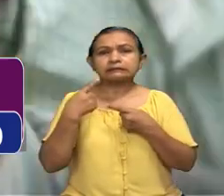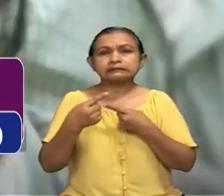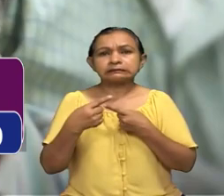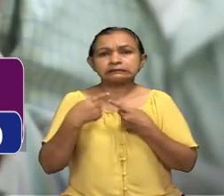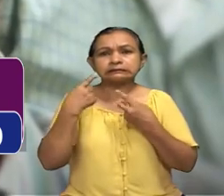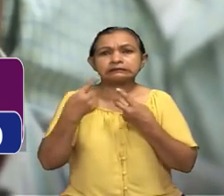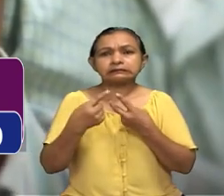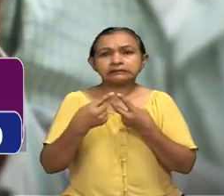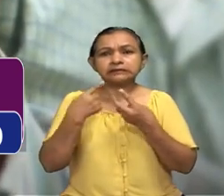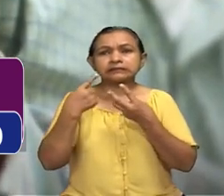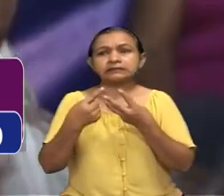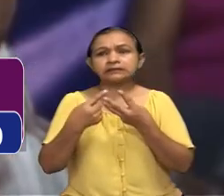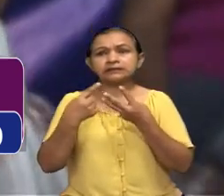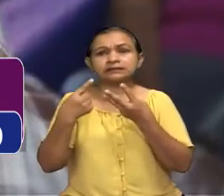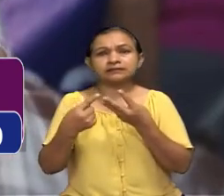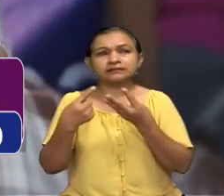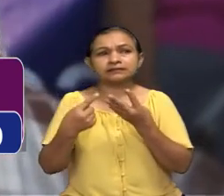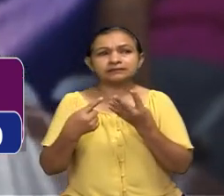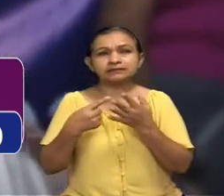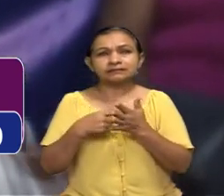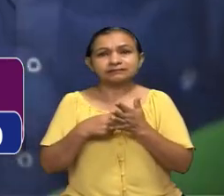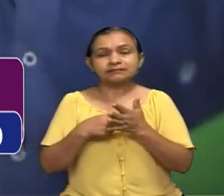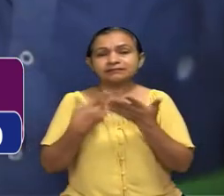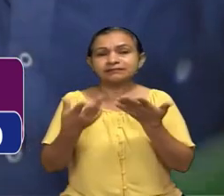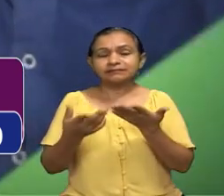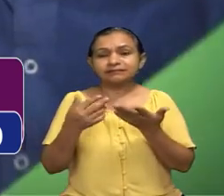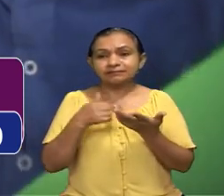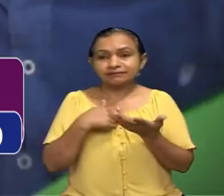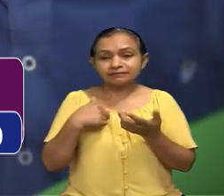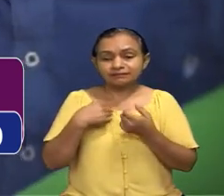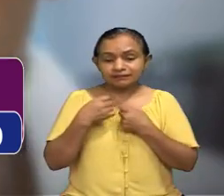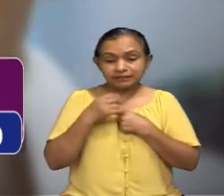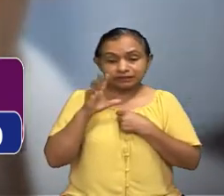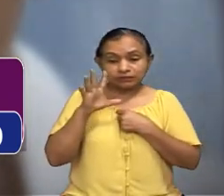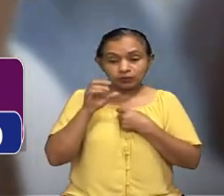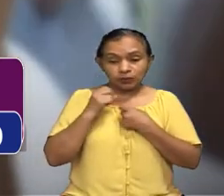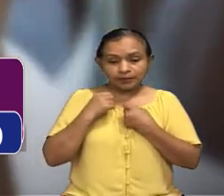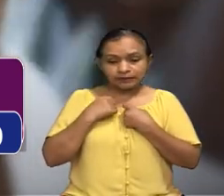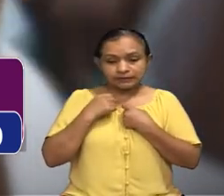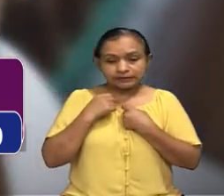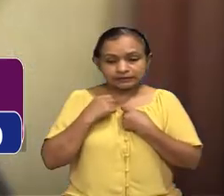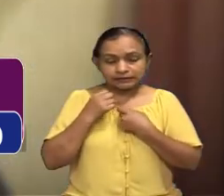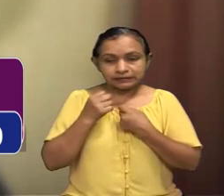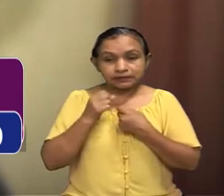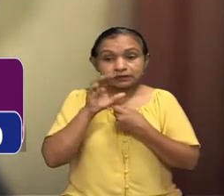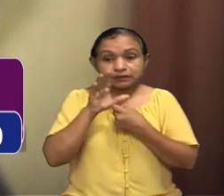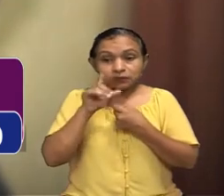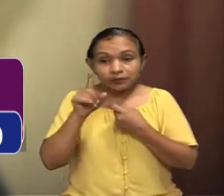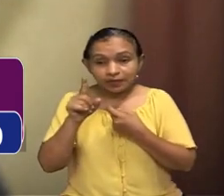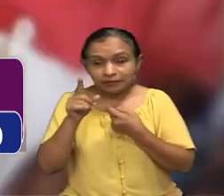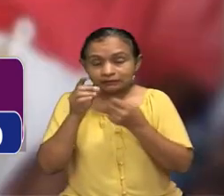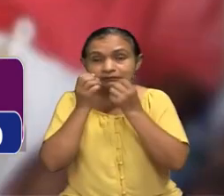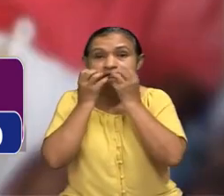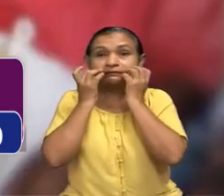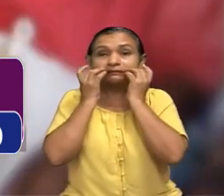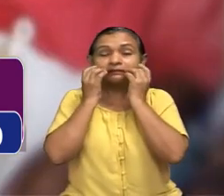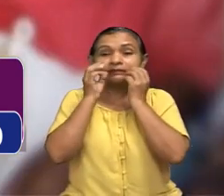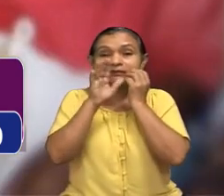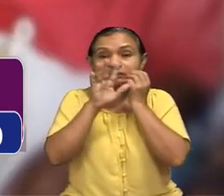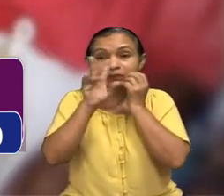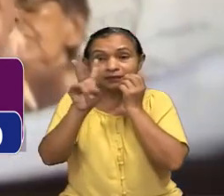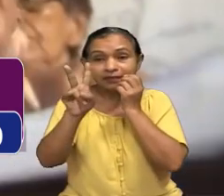falta tanto. Y entonces nosotros estamos promoviendo actividades para esa sensibilización para el resto de la